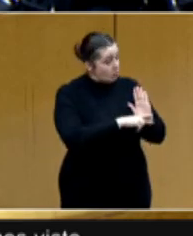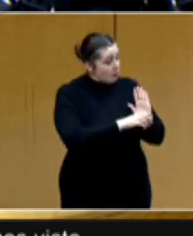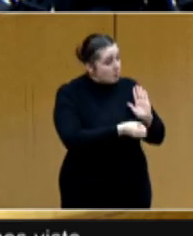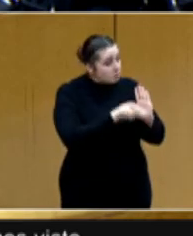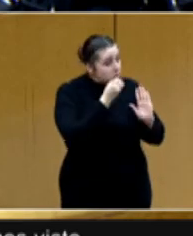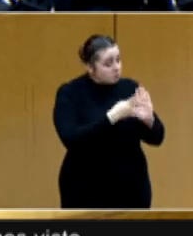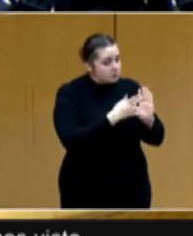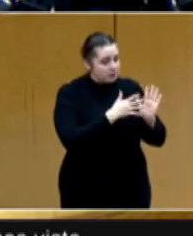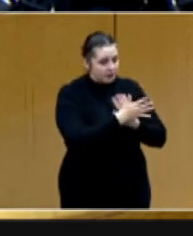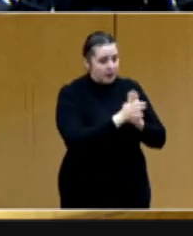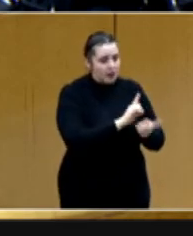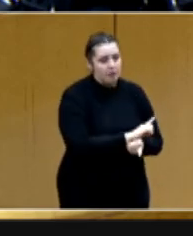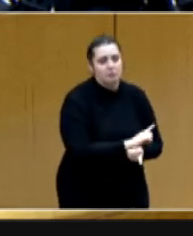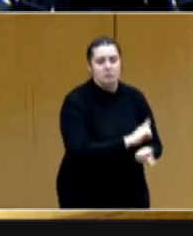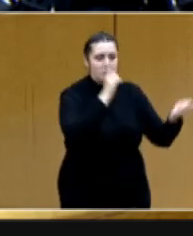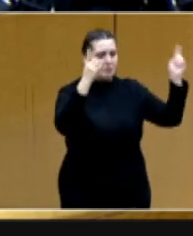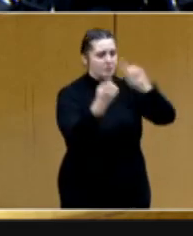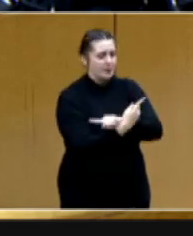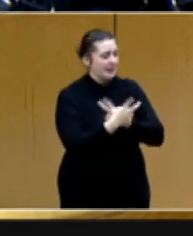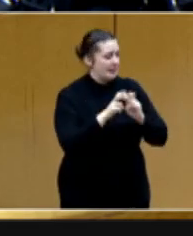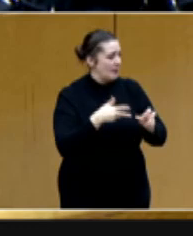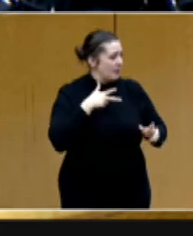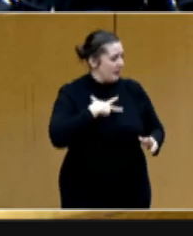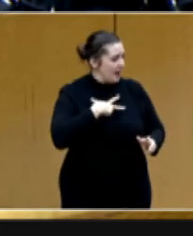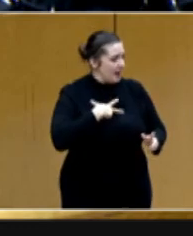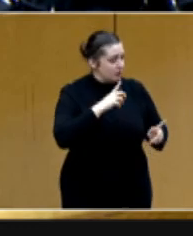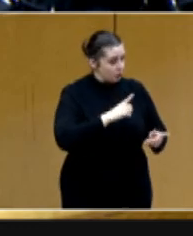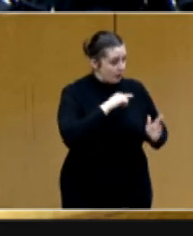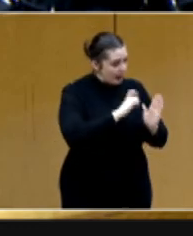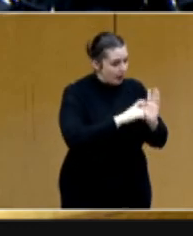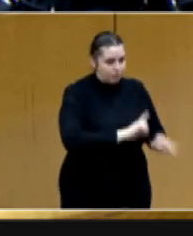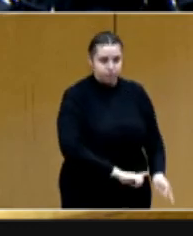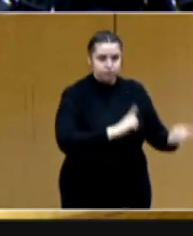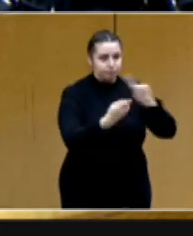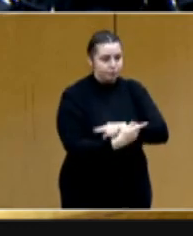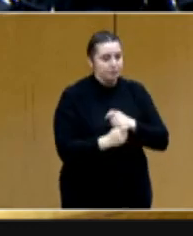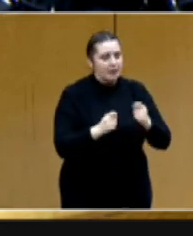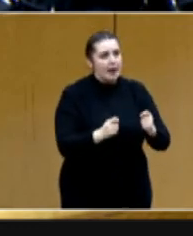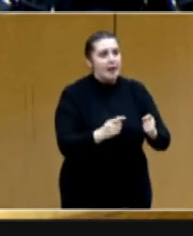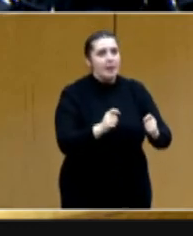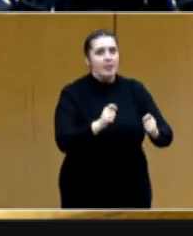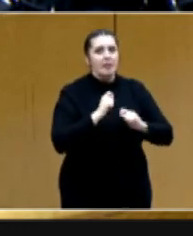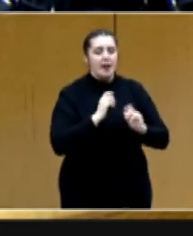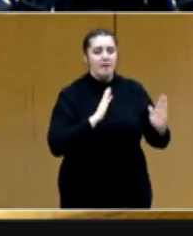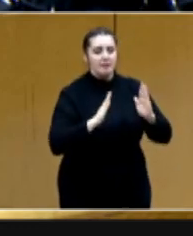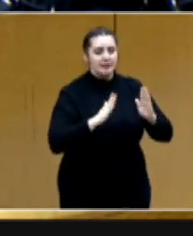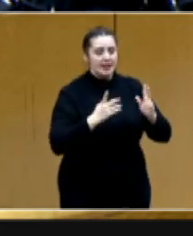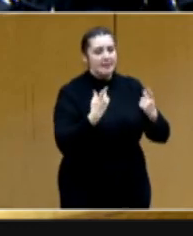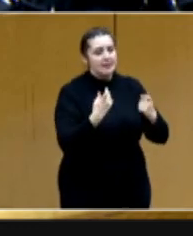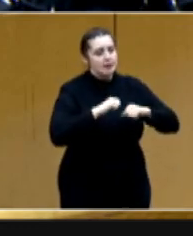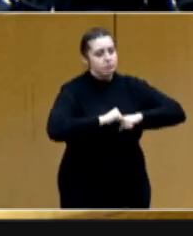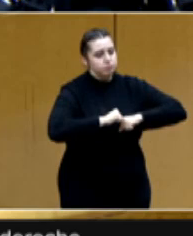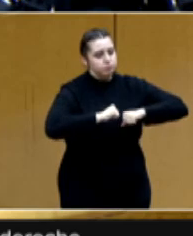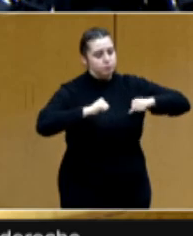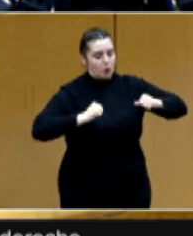giro copernicano nuestro derecho Necesitaba a nuestro entender una fase de asentamiento un poso para